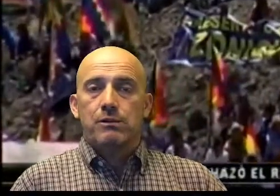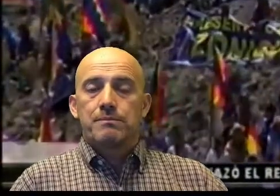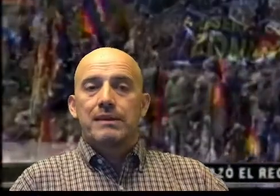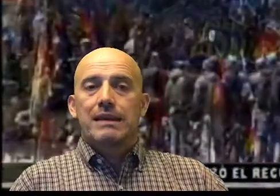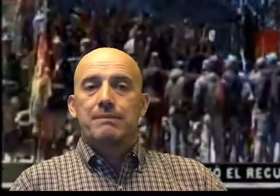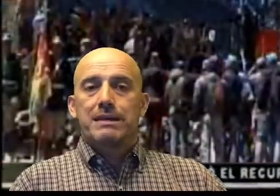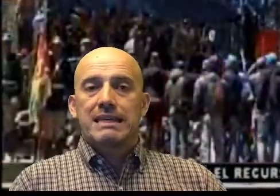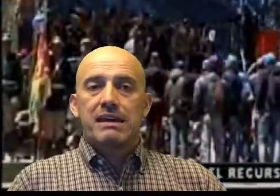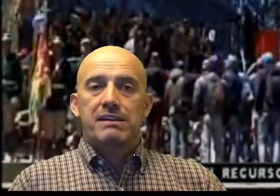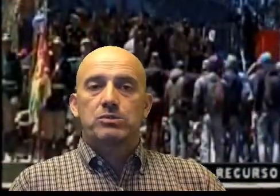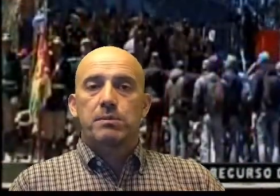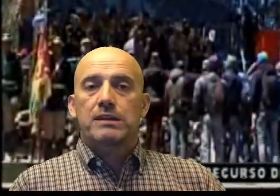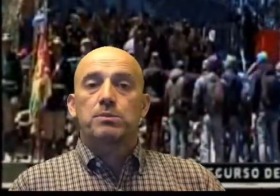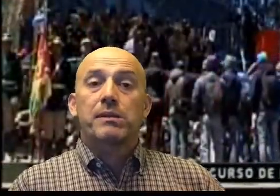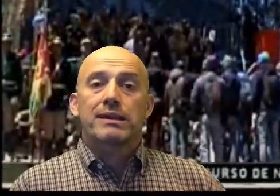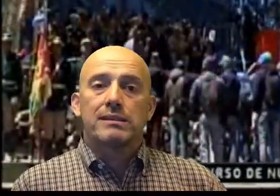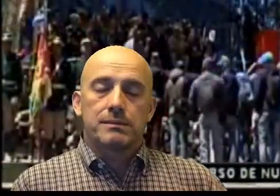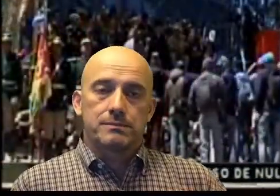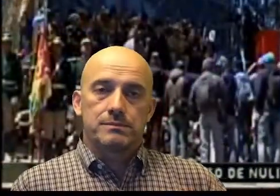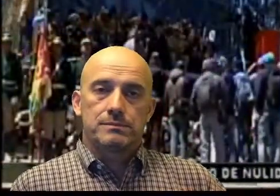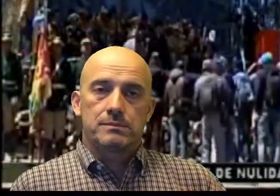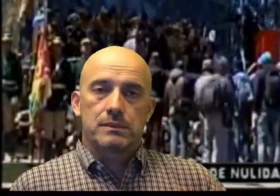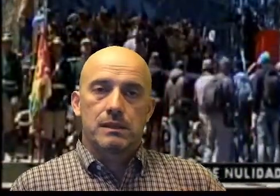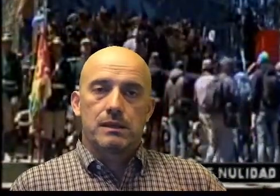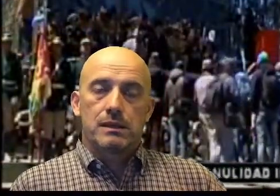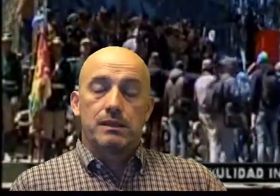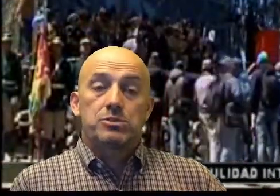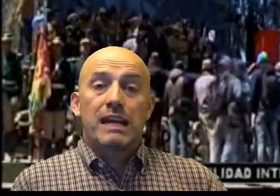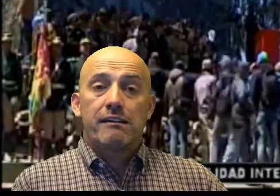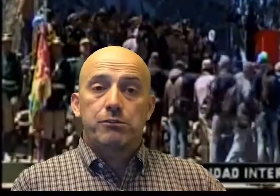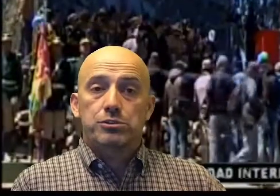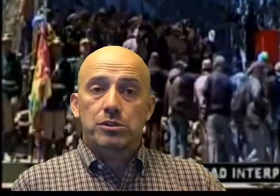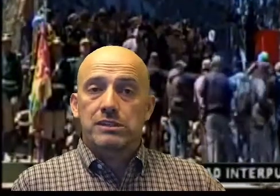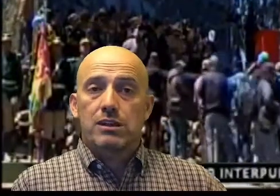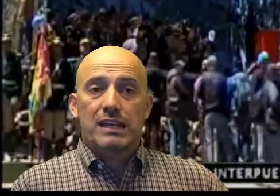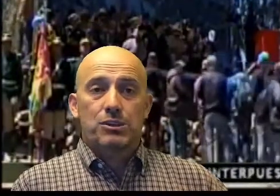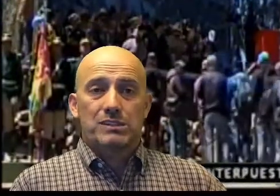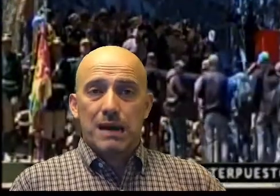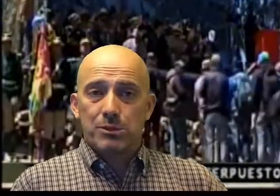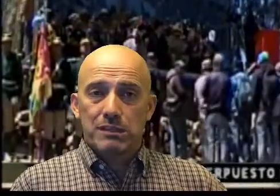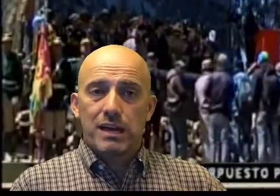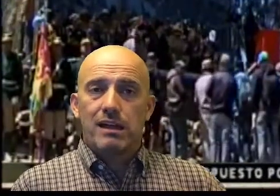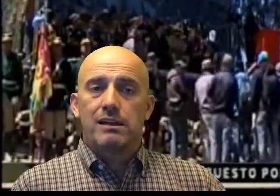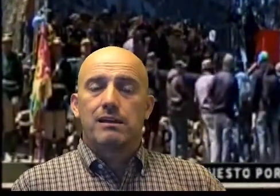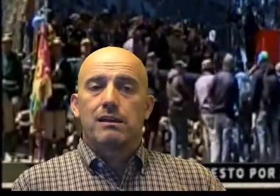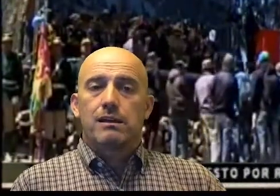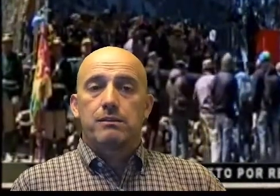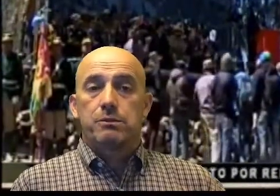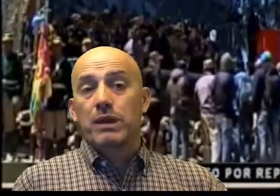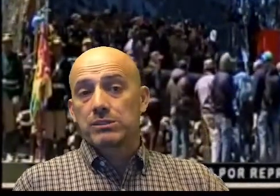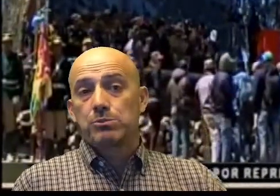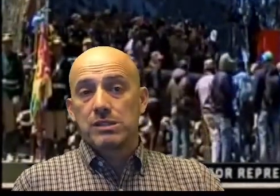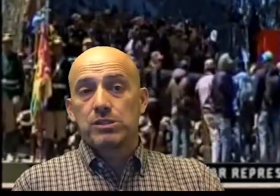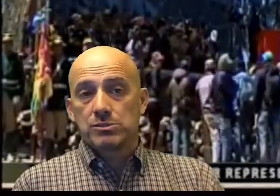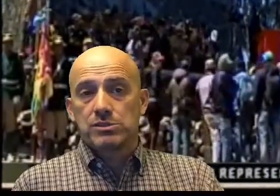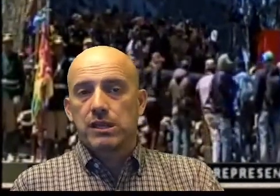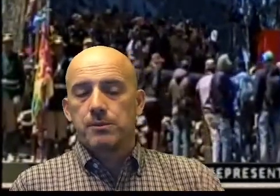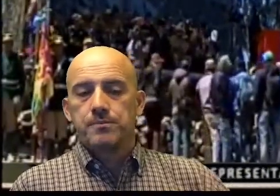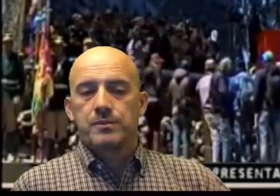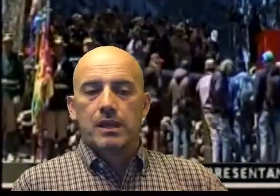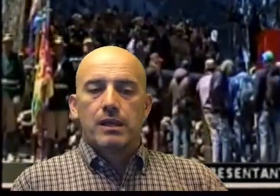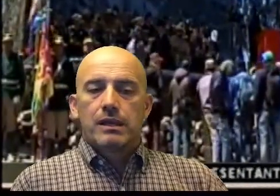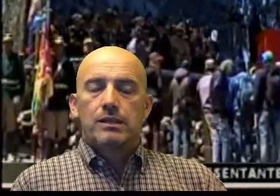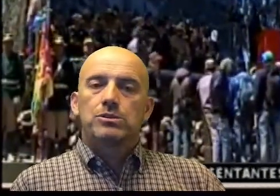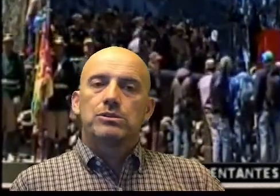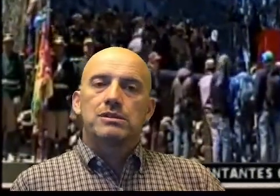desprestigiado que pasaba a llevar su propia su propia gente criterio de la forzosa la gente no estaba motivada formas muy siendo caso